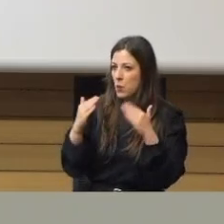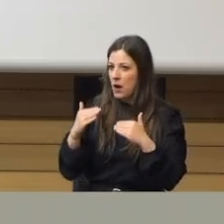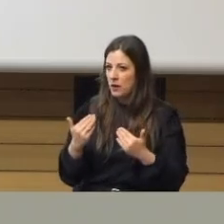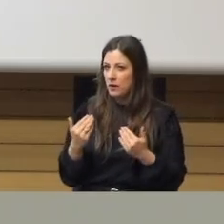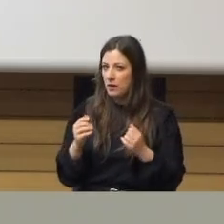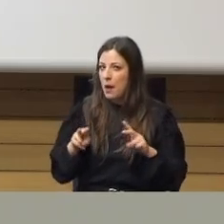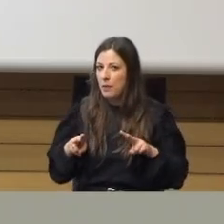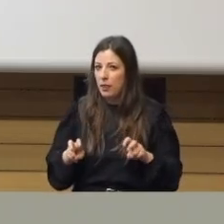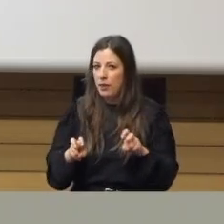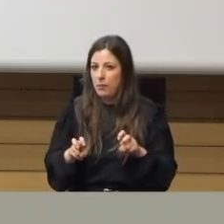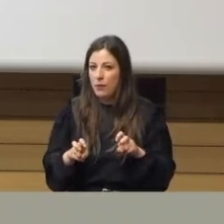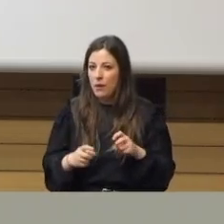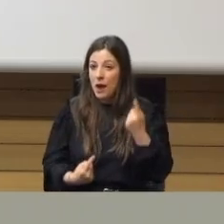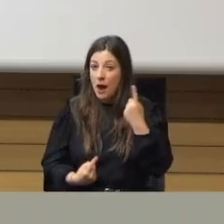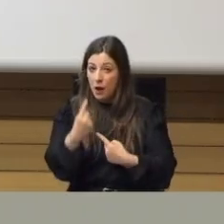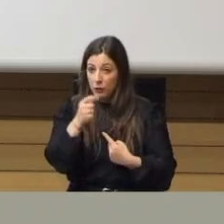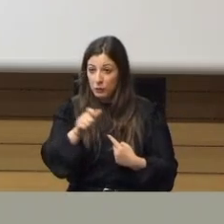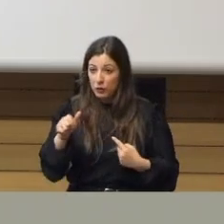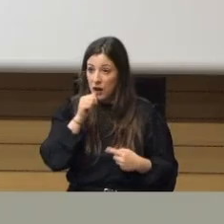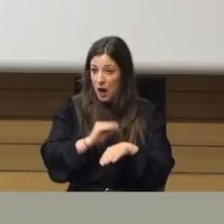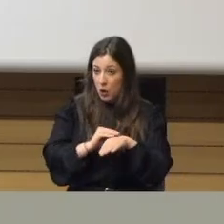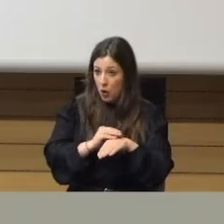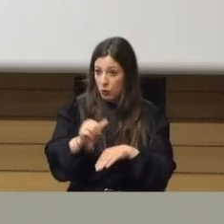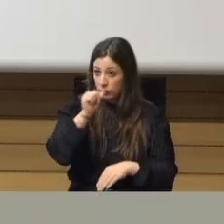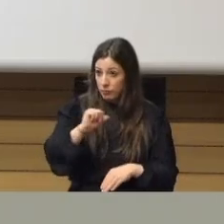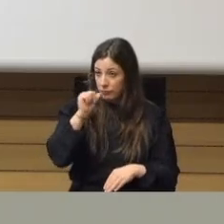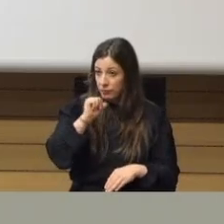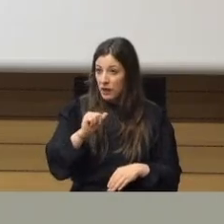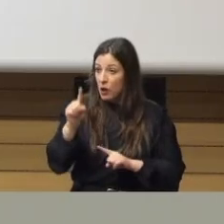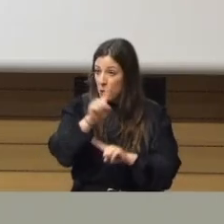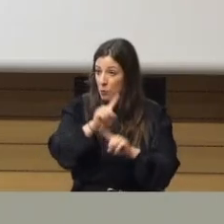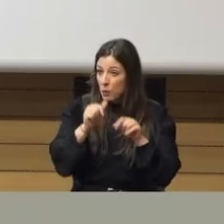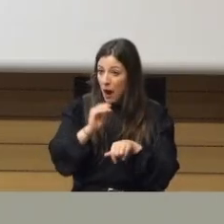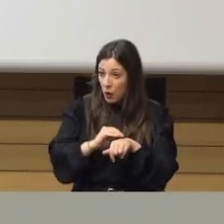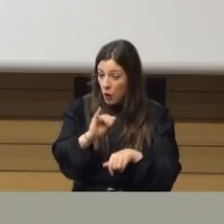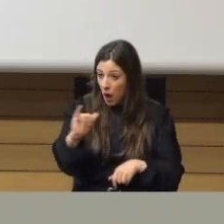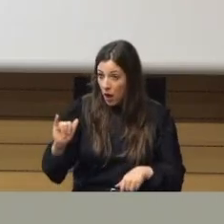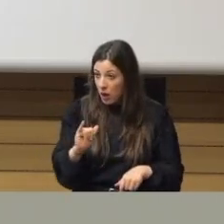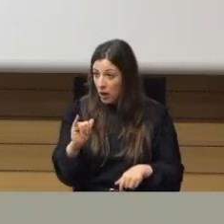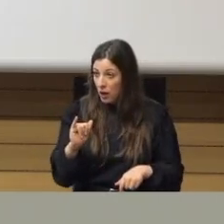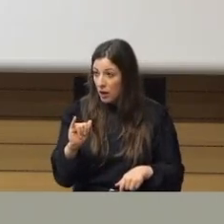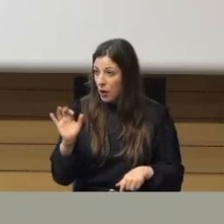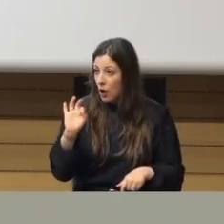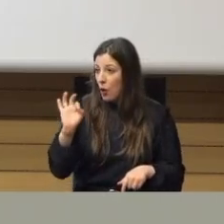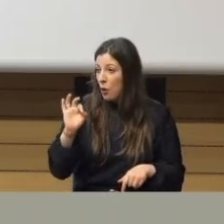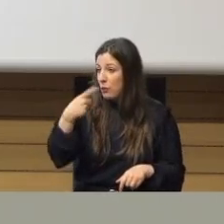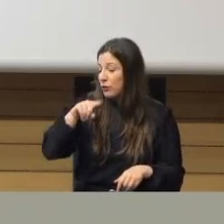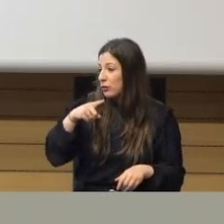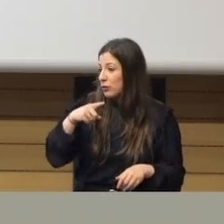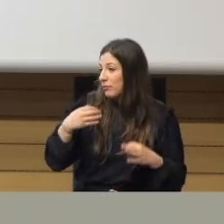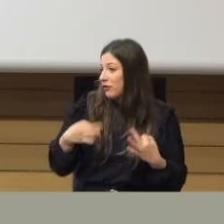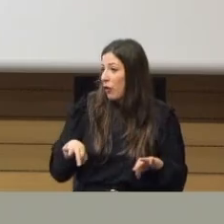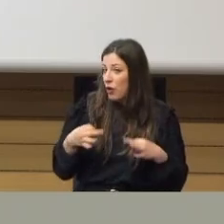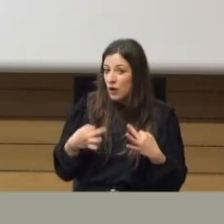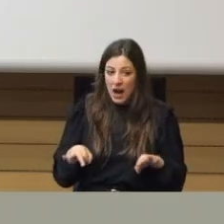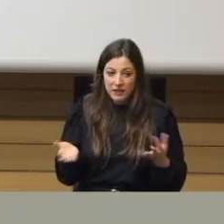¿Alguno de aquí bebe alcohol? ¿Alguno de aquí tiene problemas con el alcohol? ¿O sois funcionales? Sabéis que el alcohol